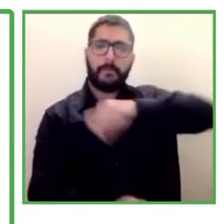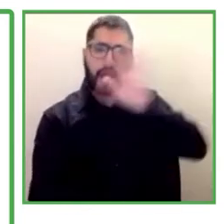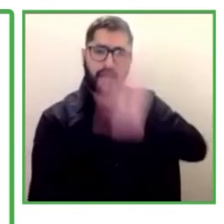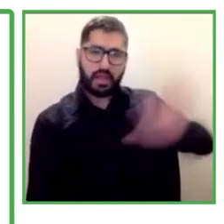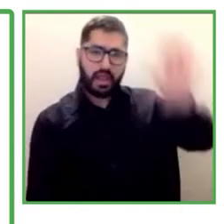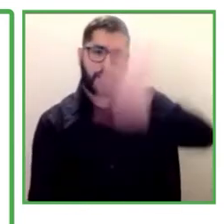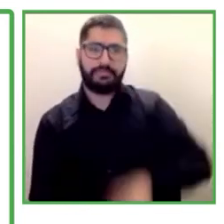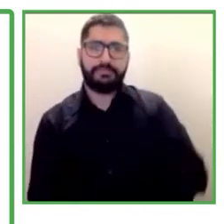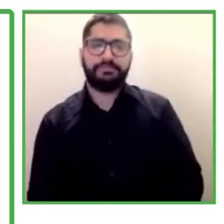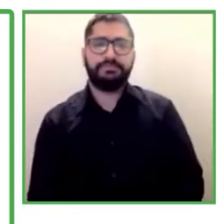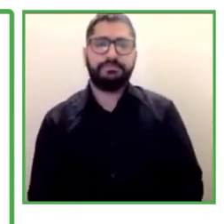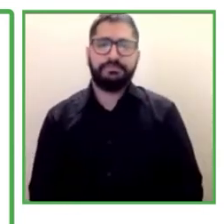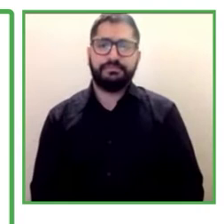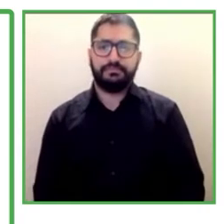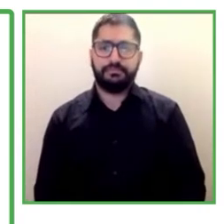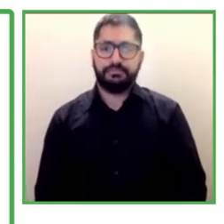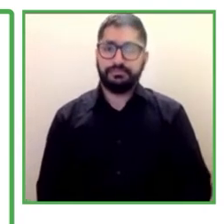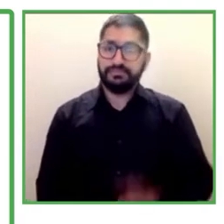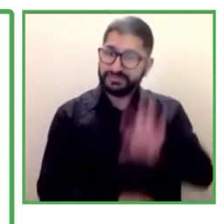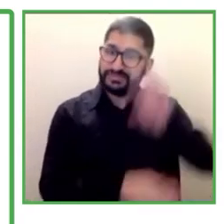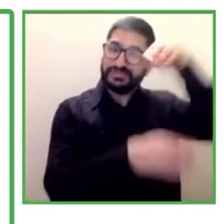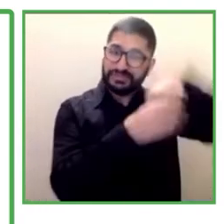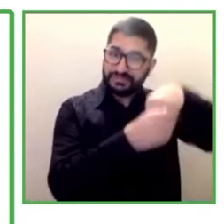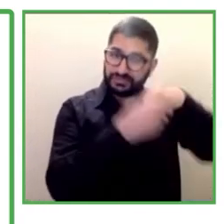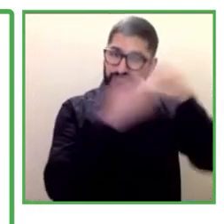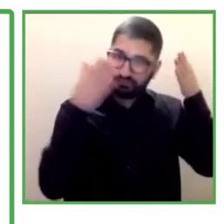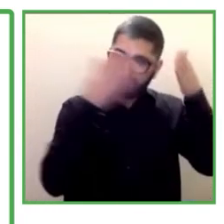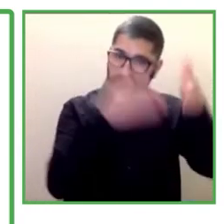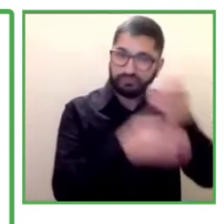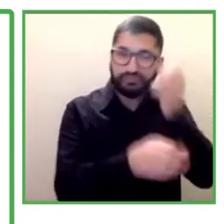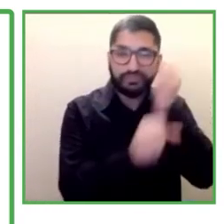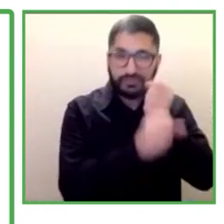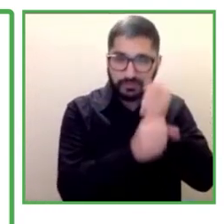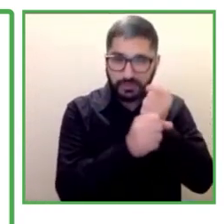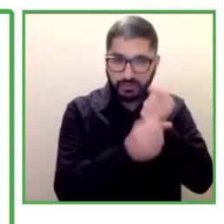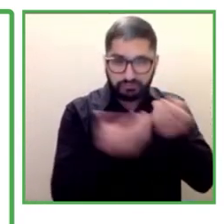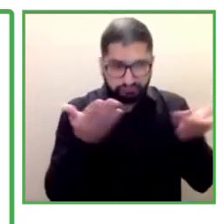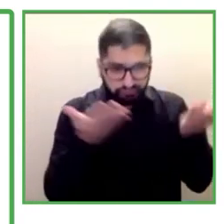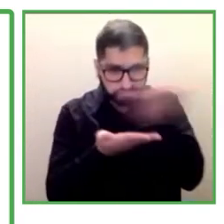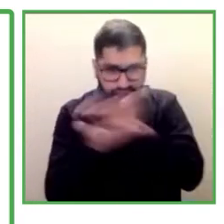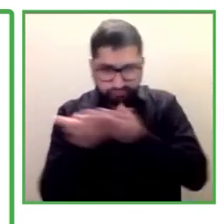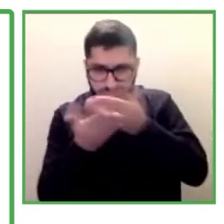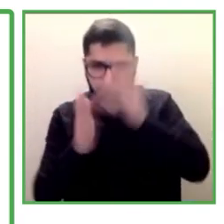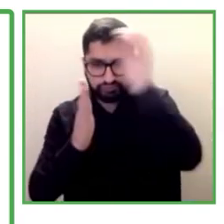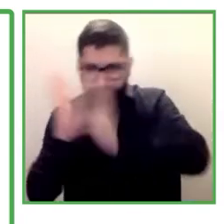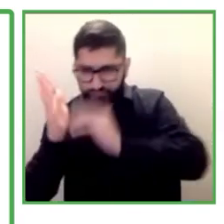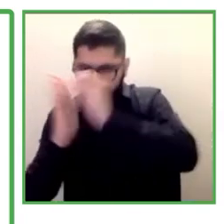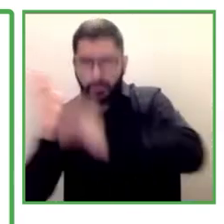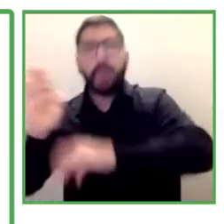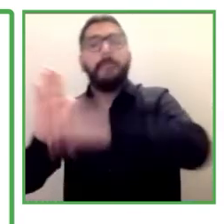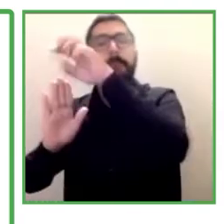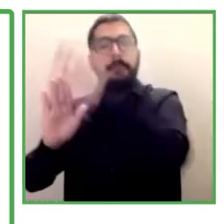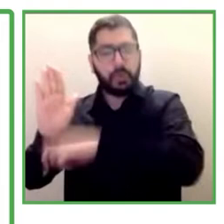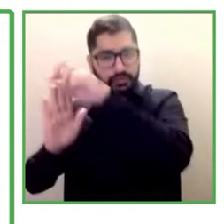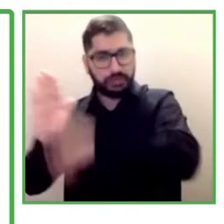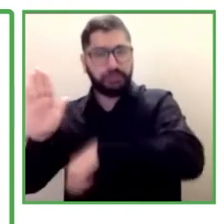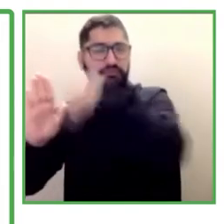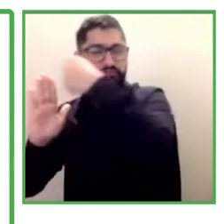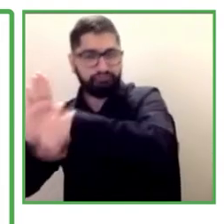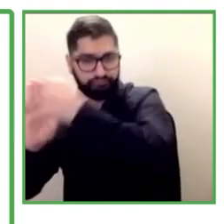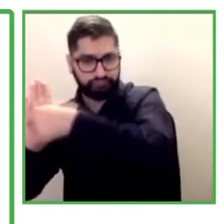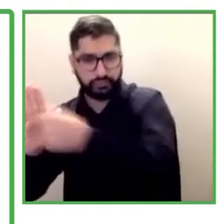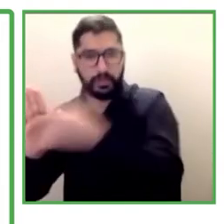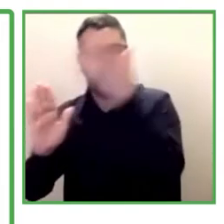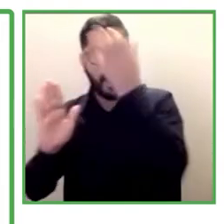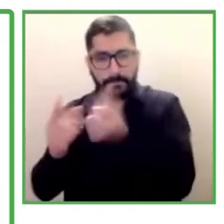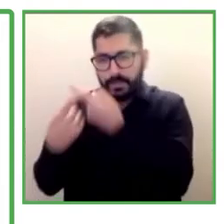Dentro de esta colaboración diseñamos un proyecto, el cual pues tiene diferentes fases